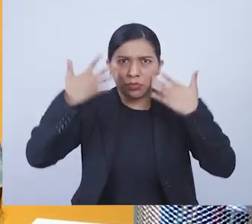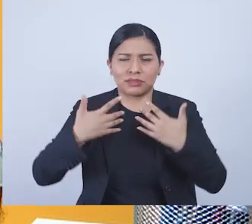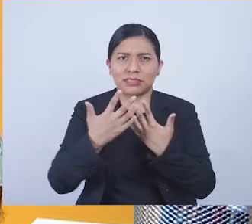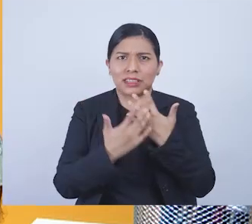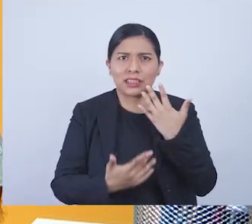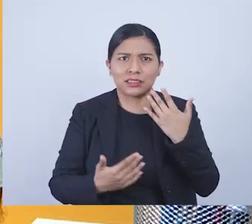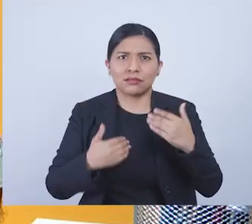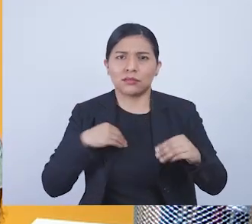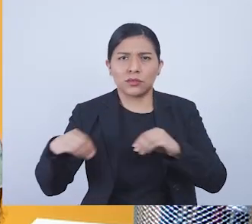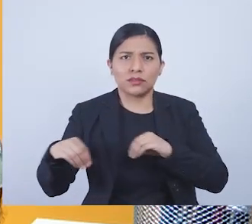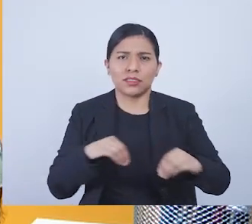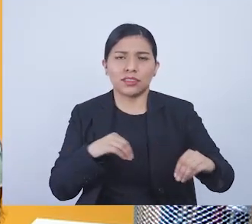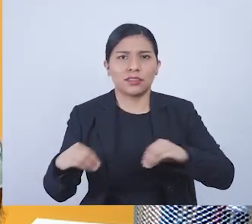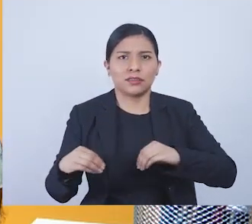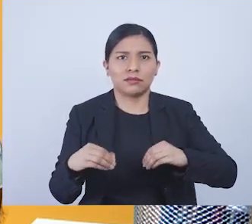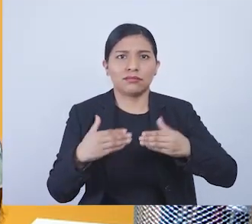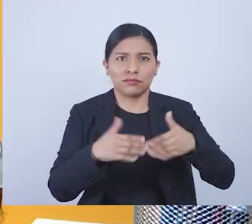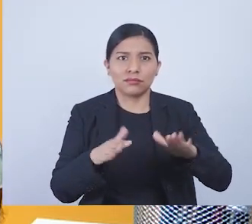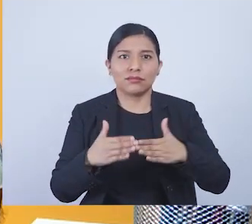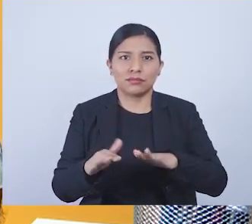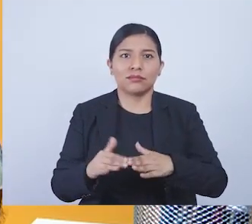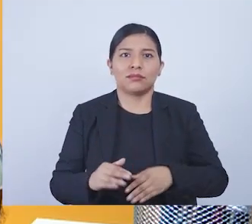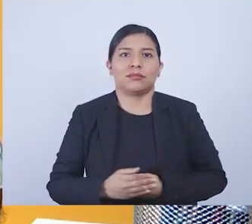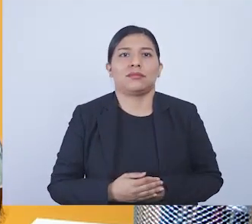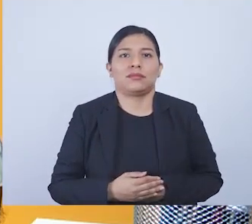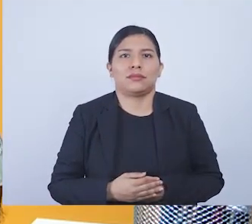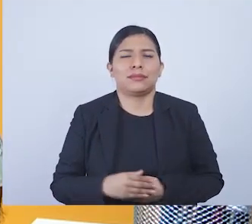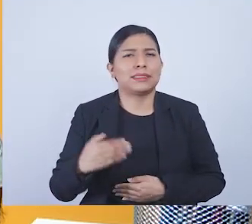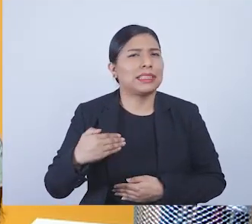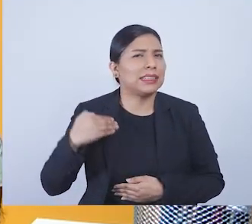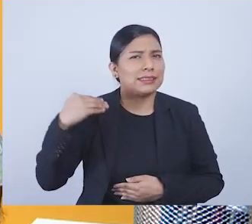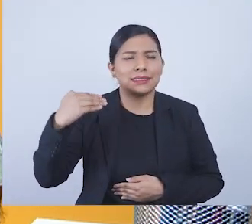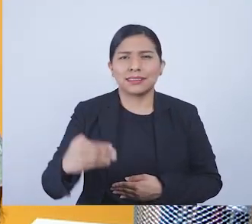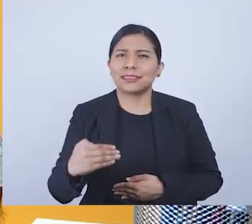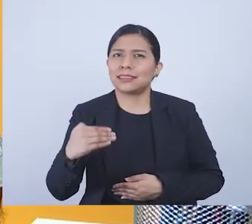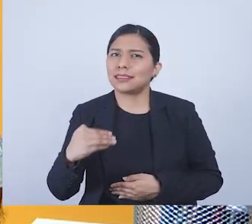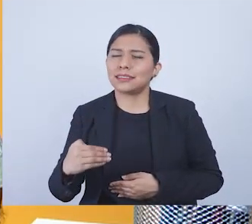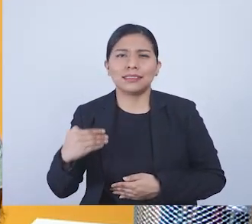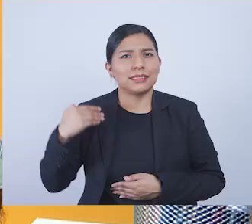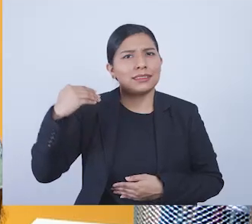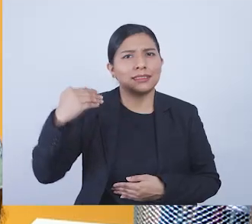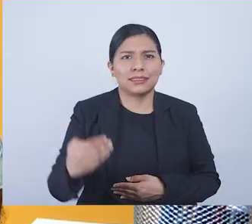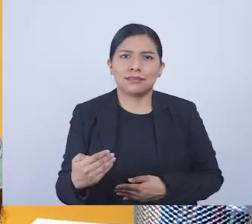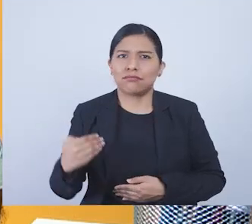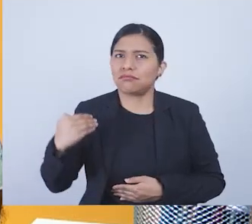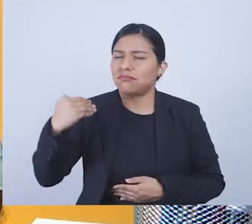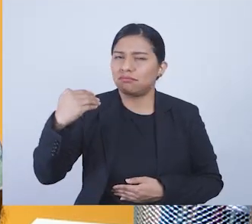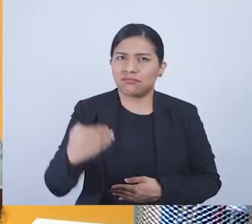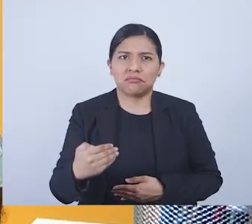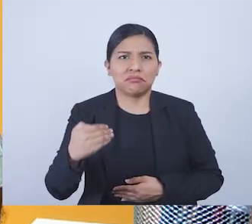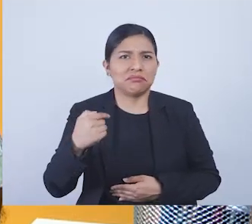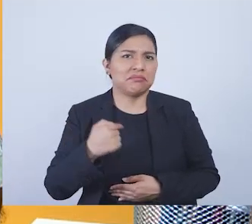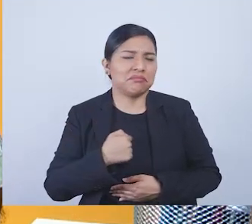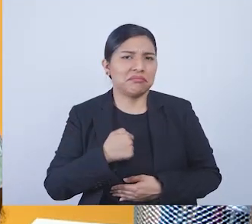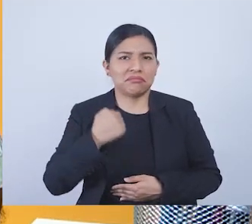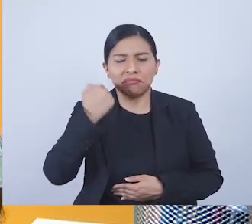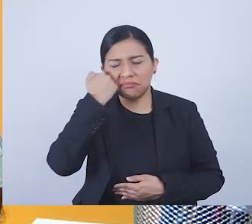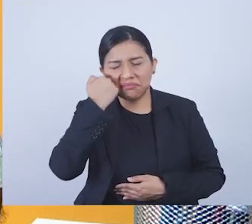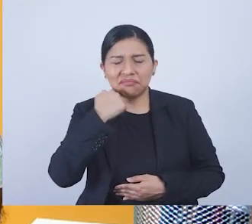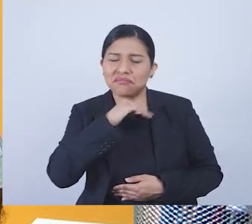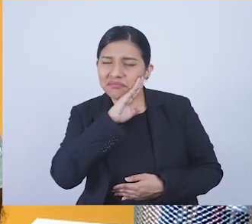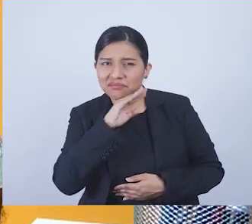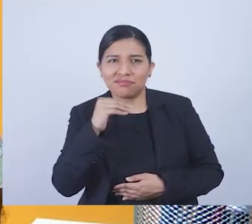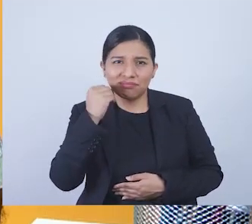pulmones, están manteniéndose por décadas y ausente de enfermedades que